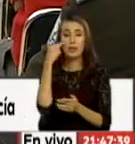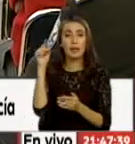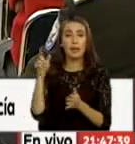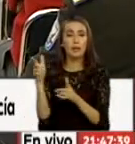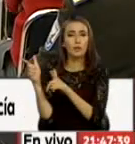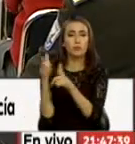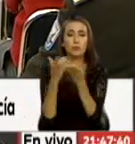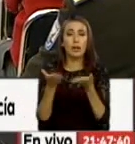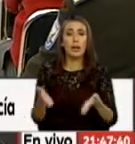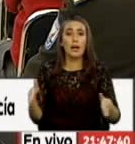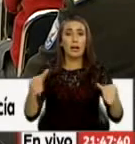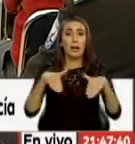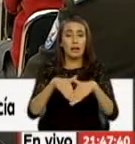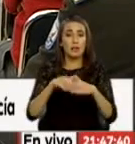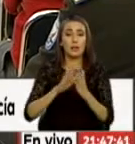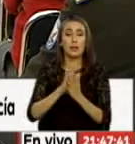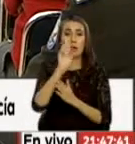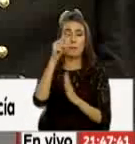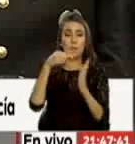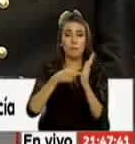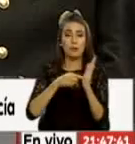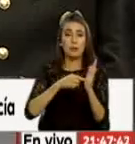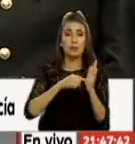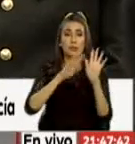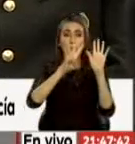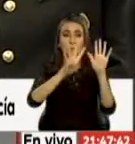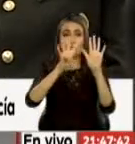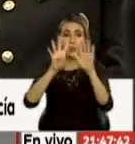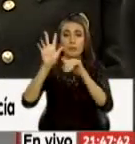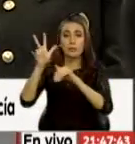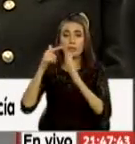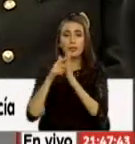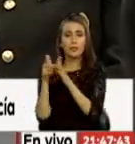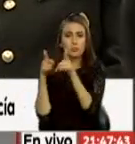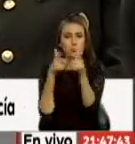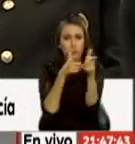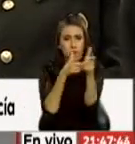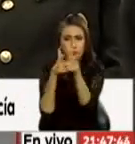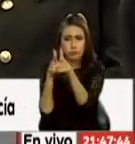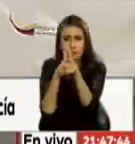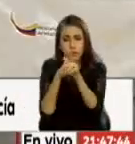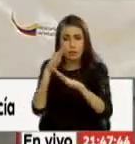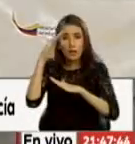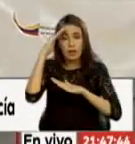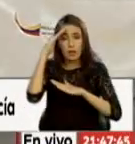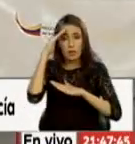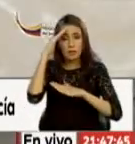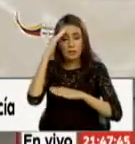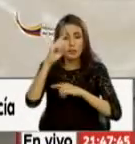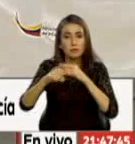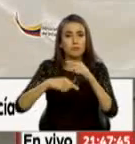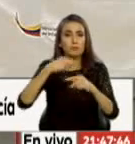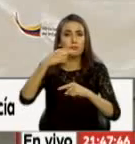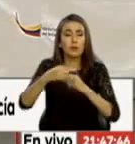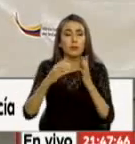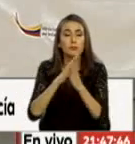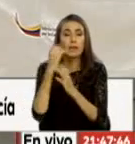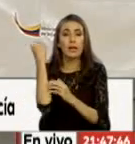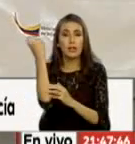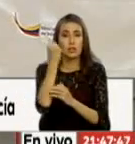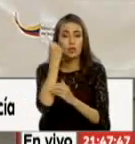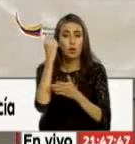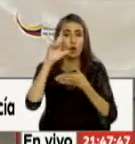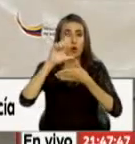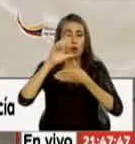ciudad de Otavalo en septiembre de 1993 tras un disparo de arma reglamentaria de un agente de la policía. El hecho llegó hasta la Corte Interamericana de Derechos